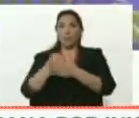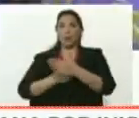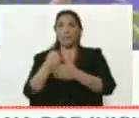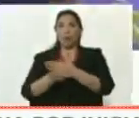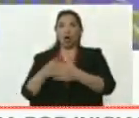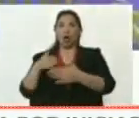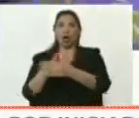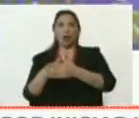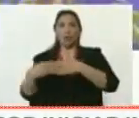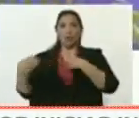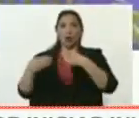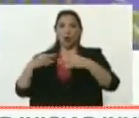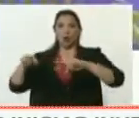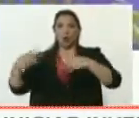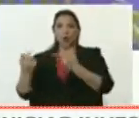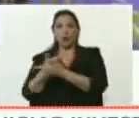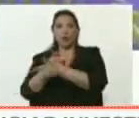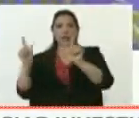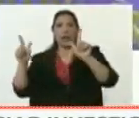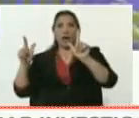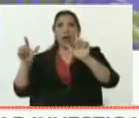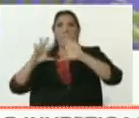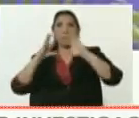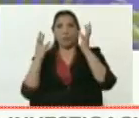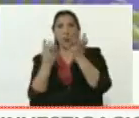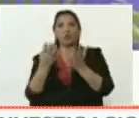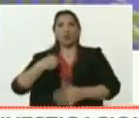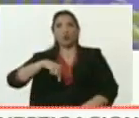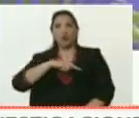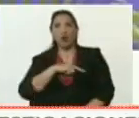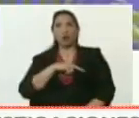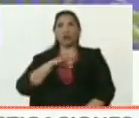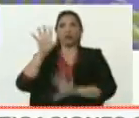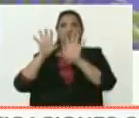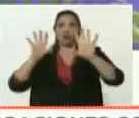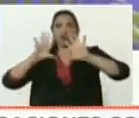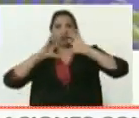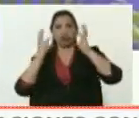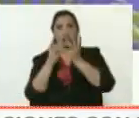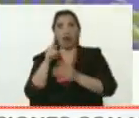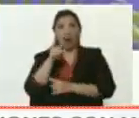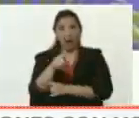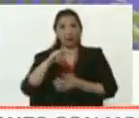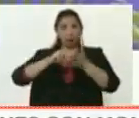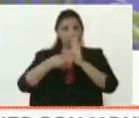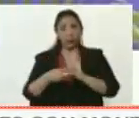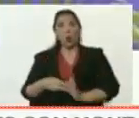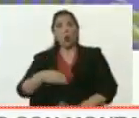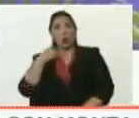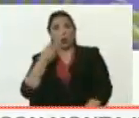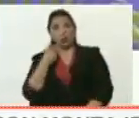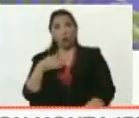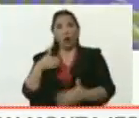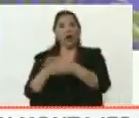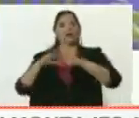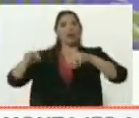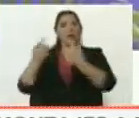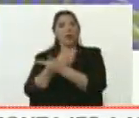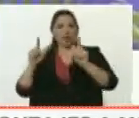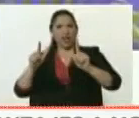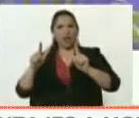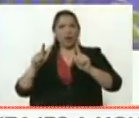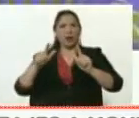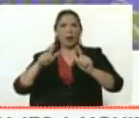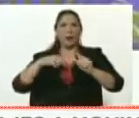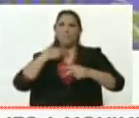modelo neoliberal en el mundo y en nuestro continente. Que yo digo, es la juventud antineoliberal. Que se alce